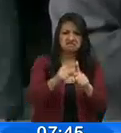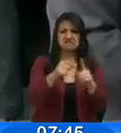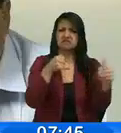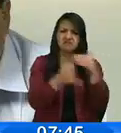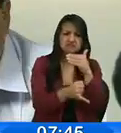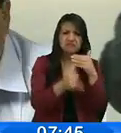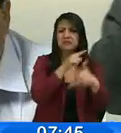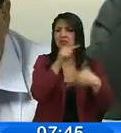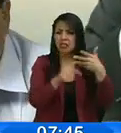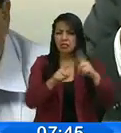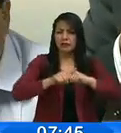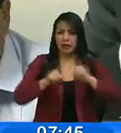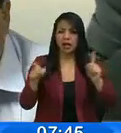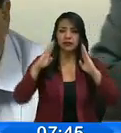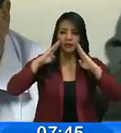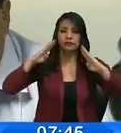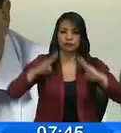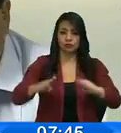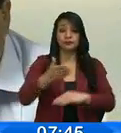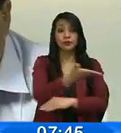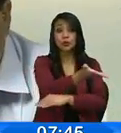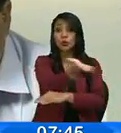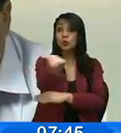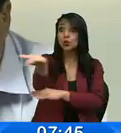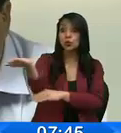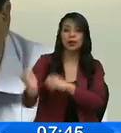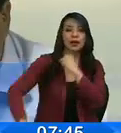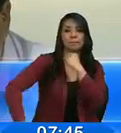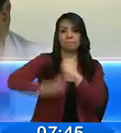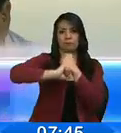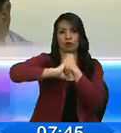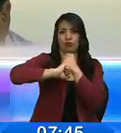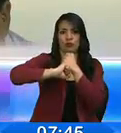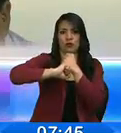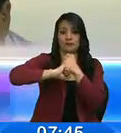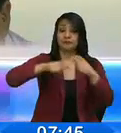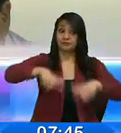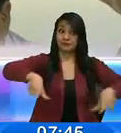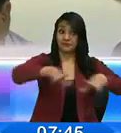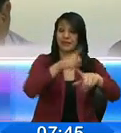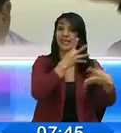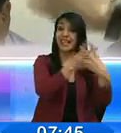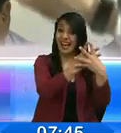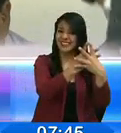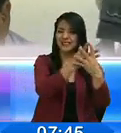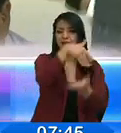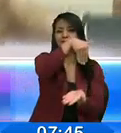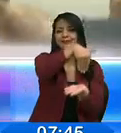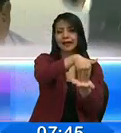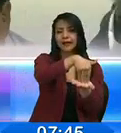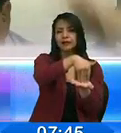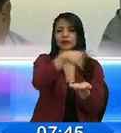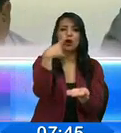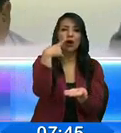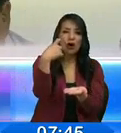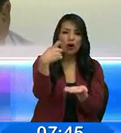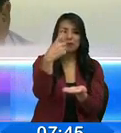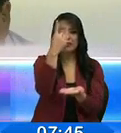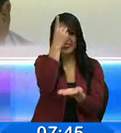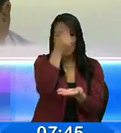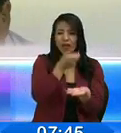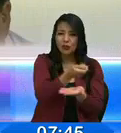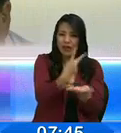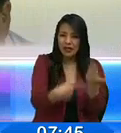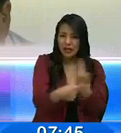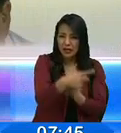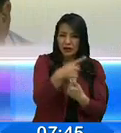índole. Con la colaboración de ustedes, queremos ahí, en lugar de ser ese centro de acogida para los deudores de alimentos,